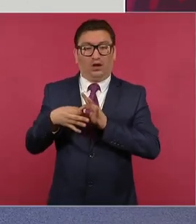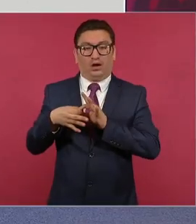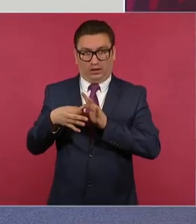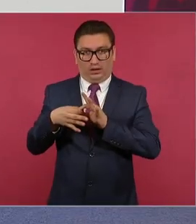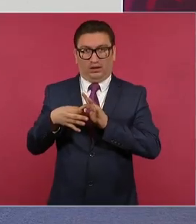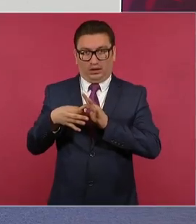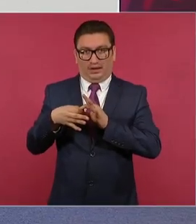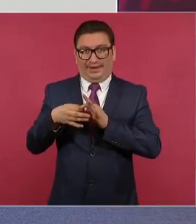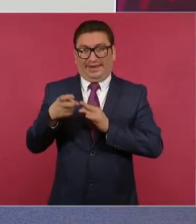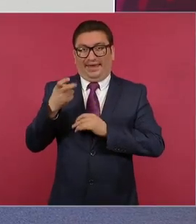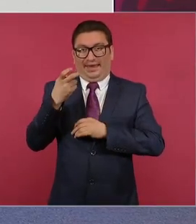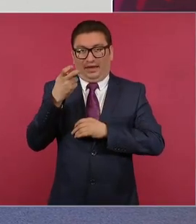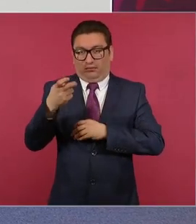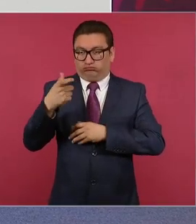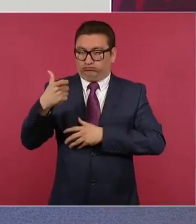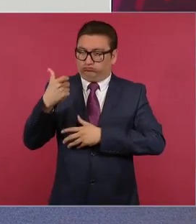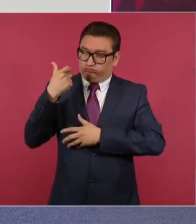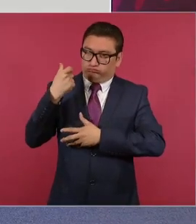lo hicimos posible.